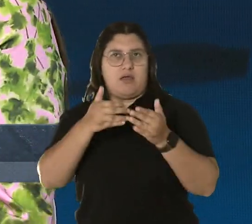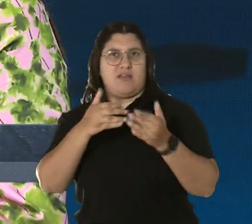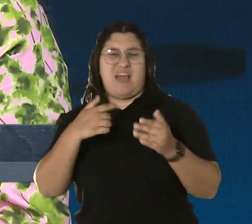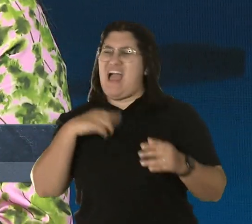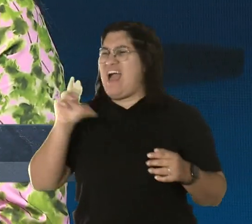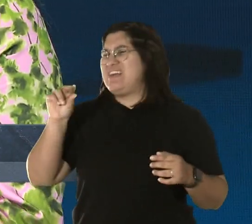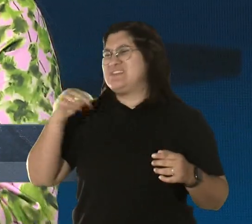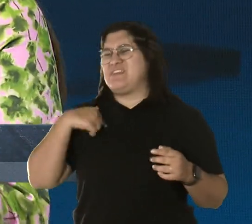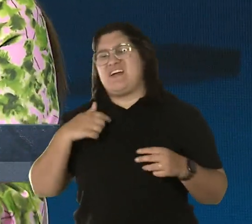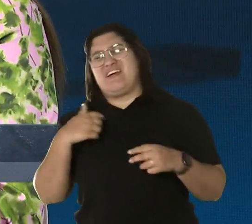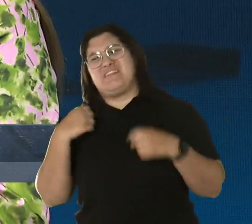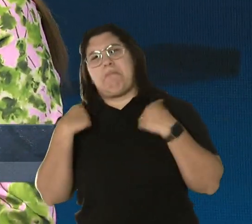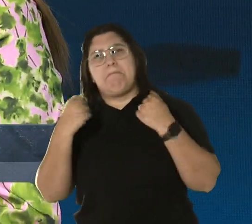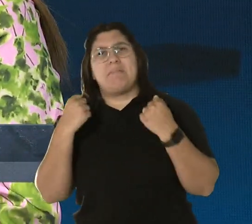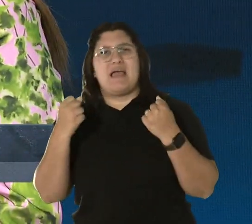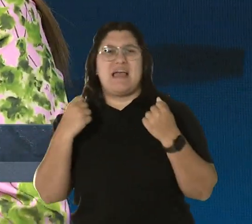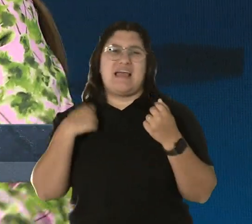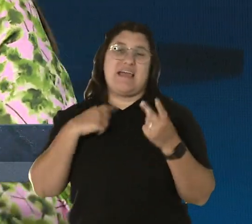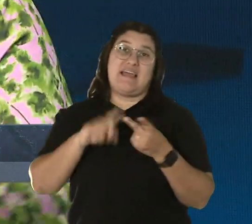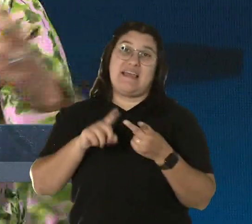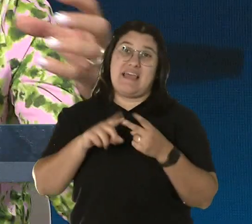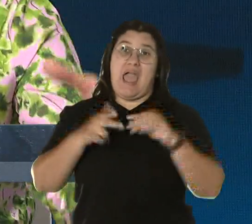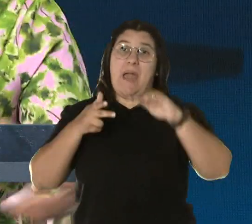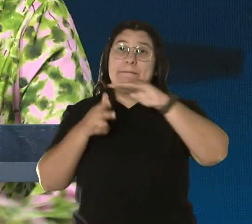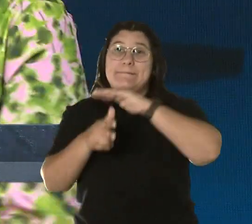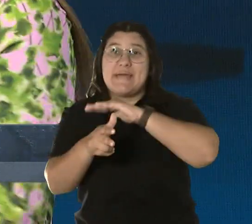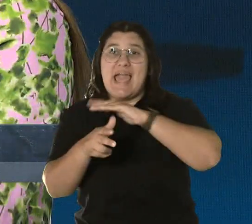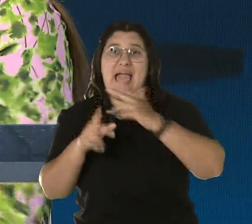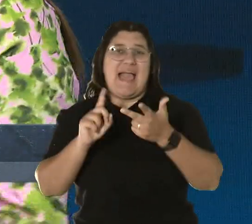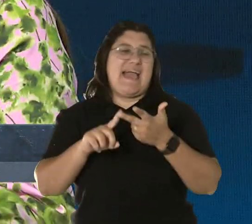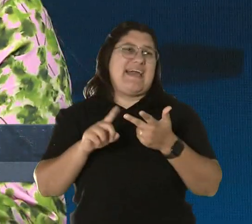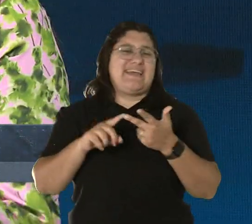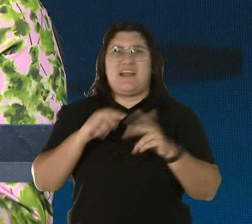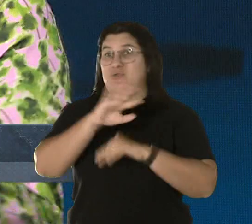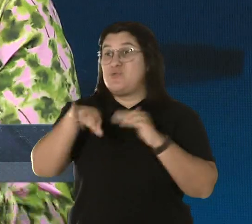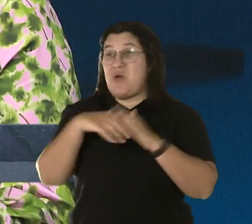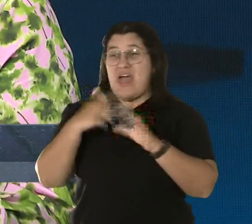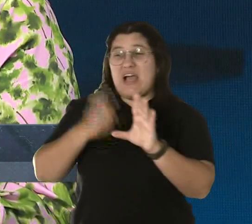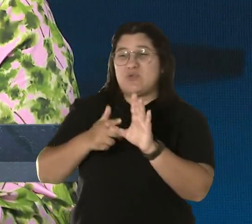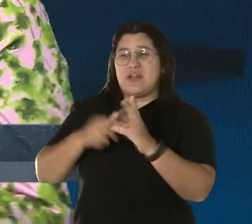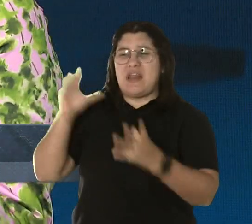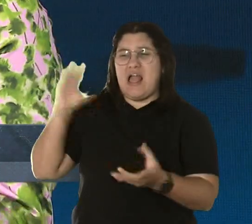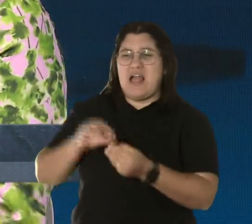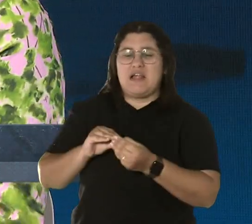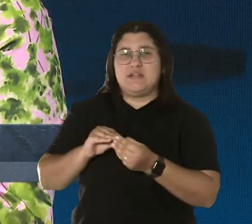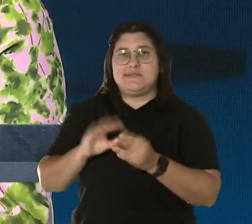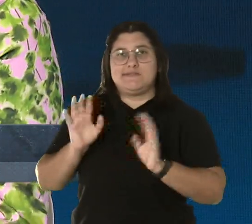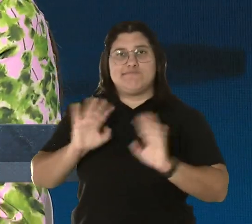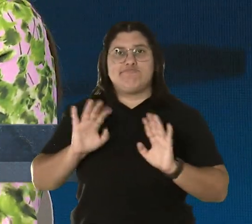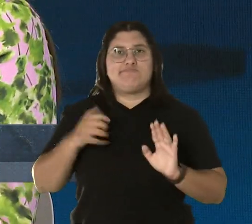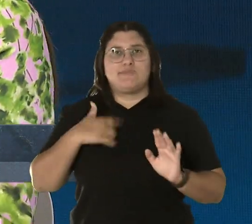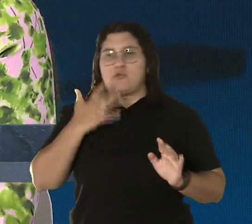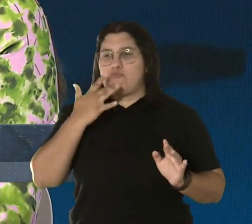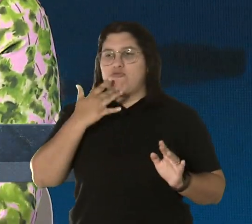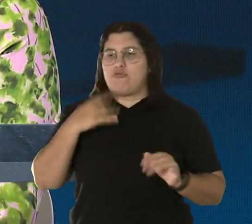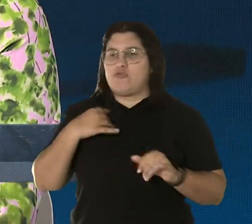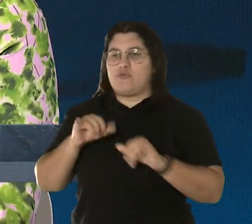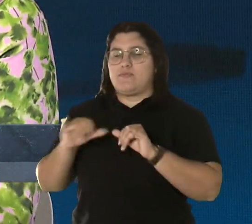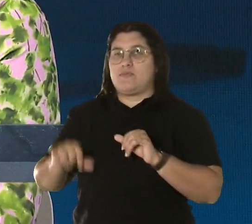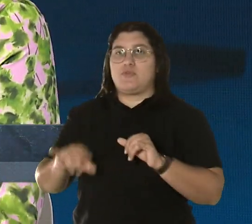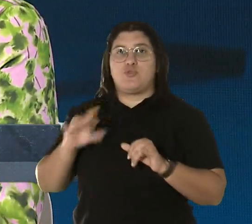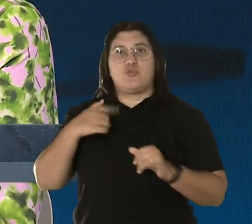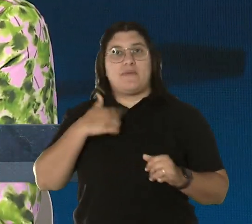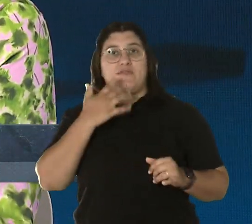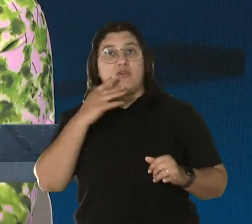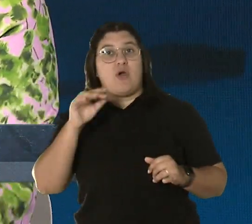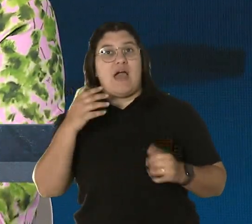pero es que con el tráfico, El peaje, El peaje, la el gasolina. combustible, la gasolina, ¿verdad? Todas estas cosas me dicen, no, pues entonces, no, yo no quiero ganar $8.50, yo